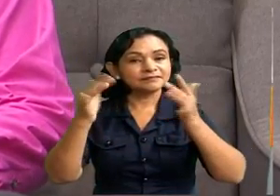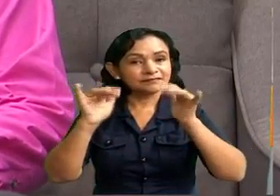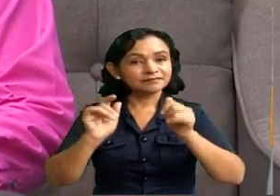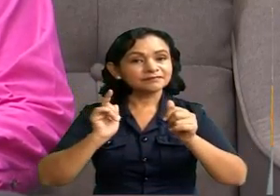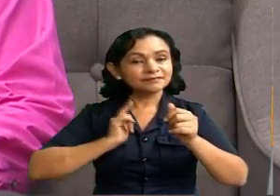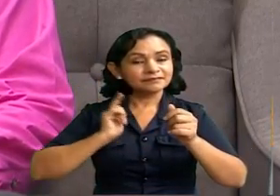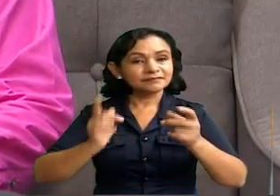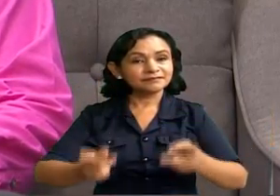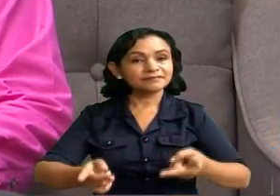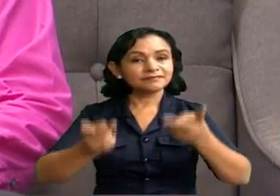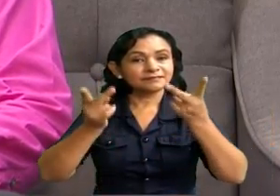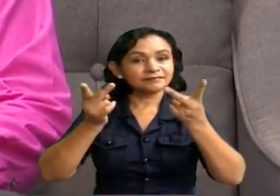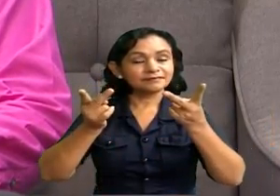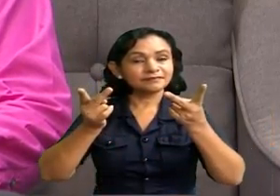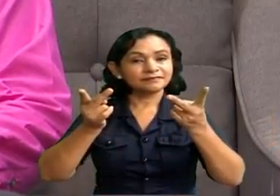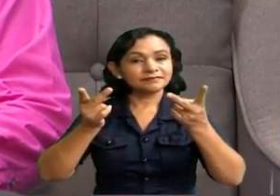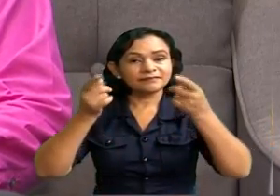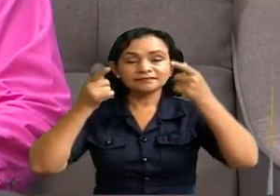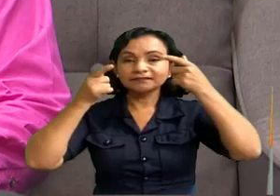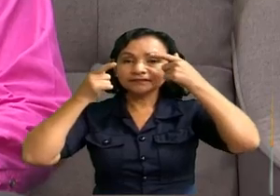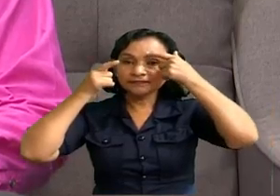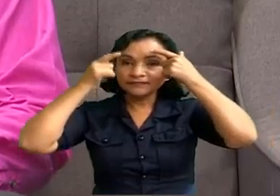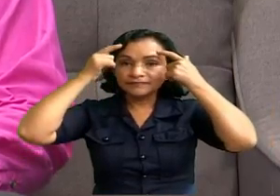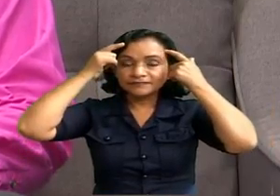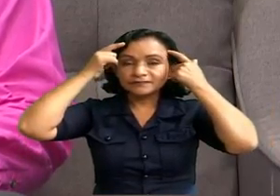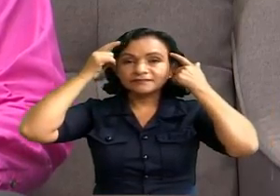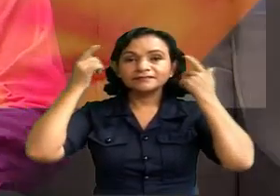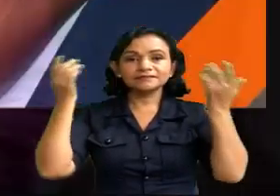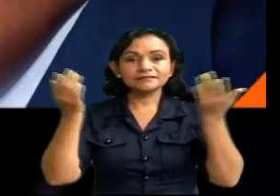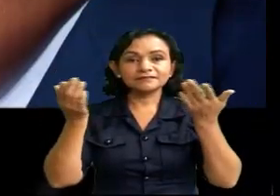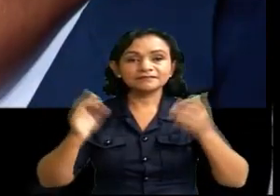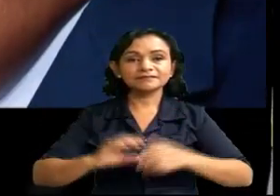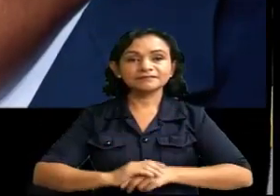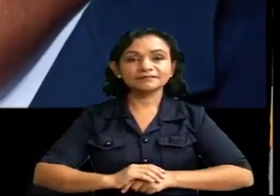la vida del comandante Hugo Rafael Chávez Frías.